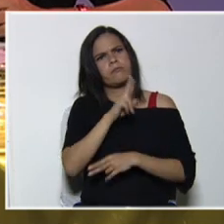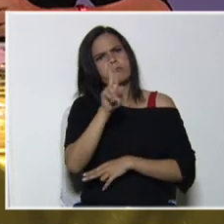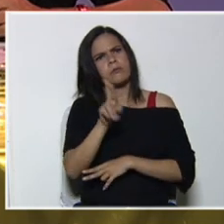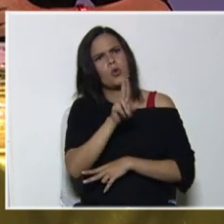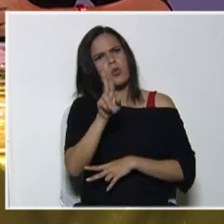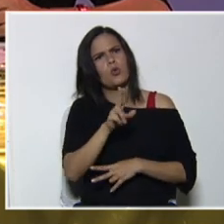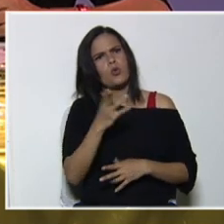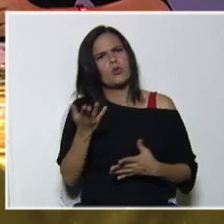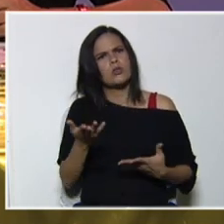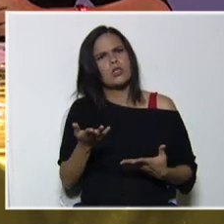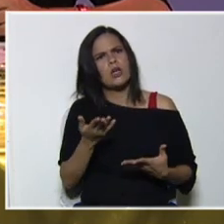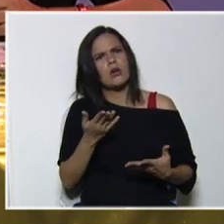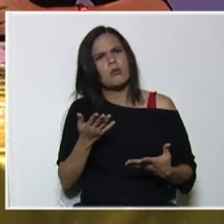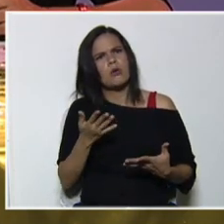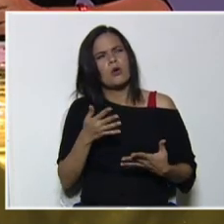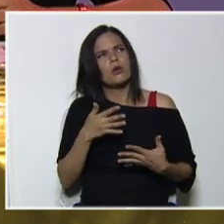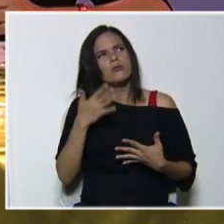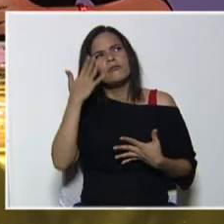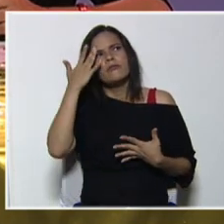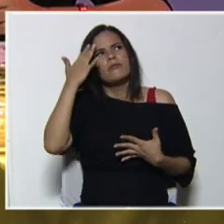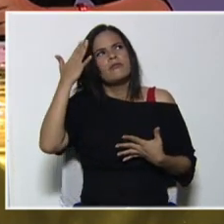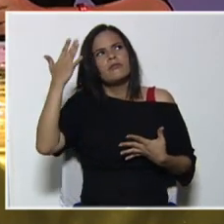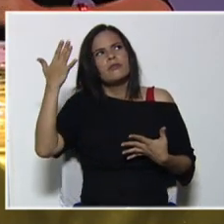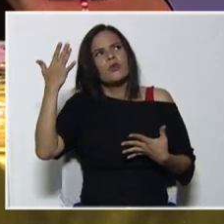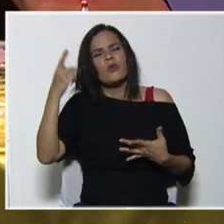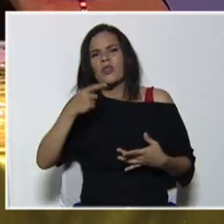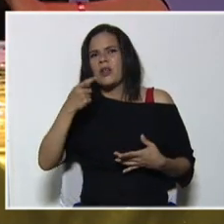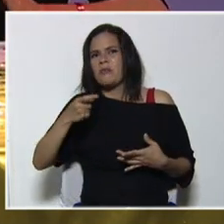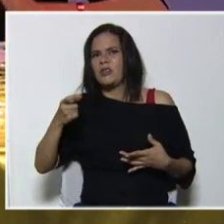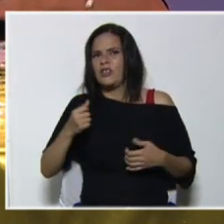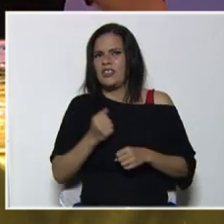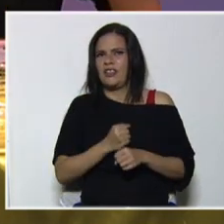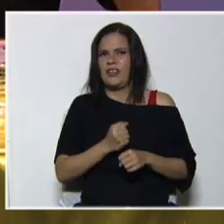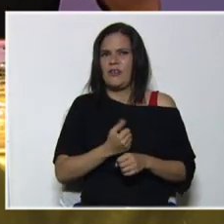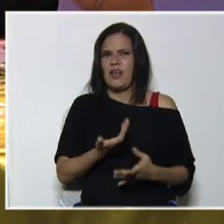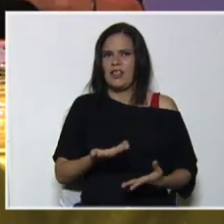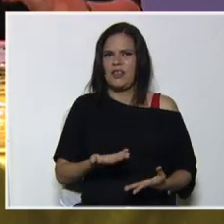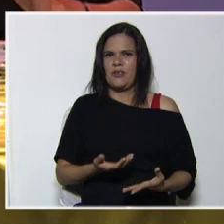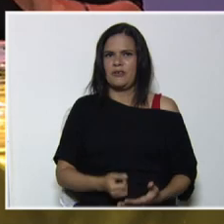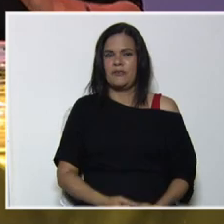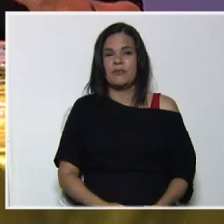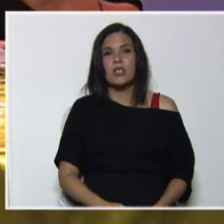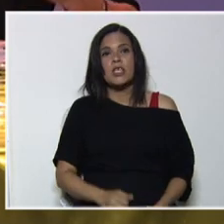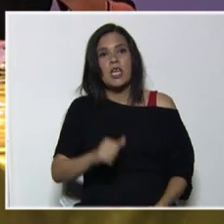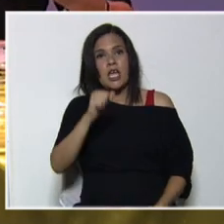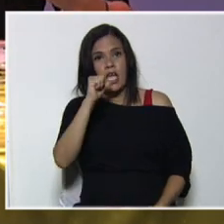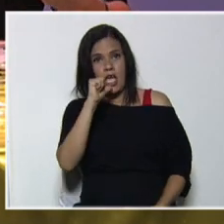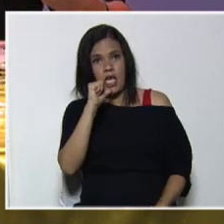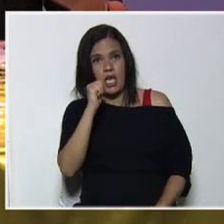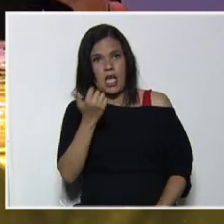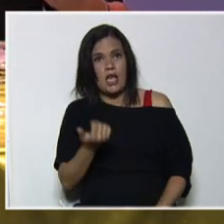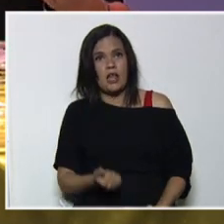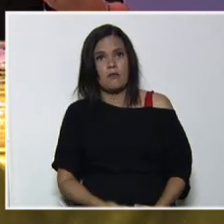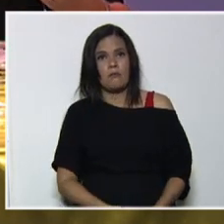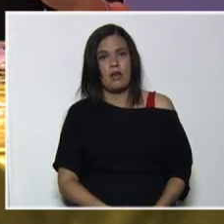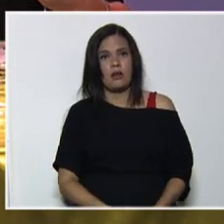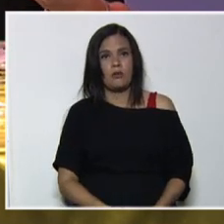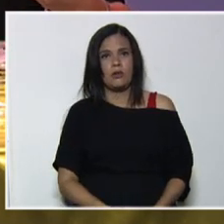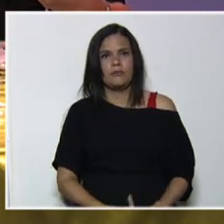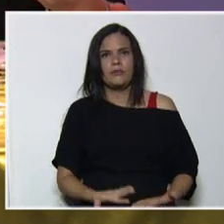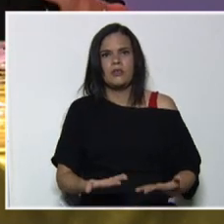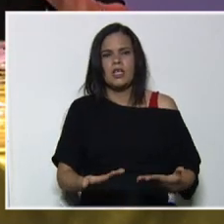de inspiración para la gente cuando está trabajando. Claro que sí. Y es que el agua es